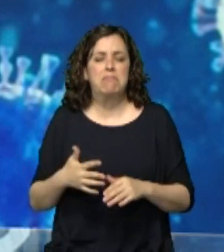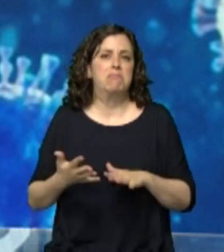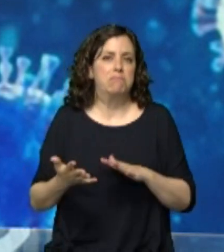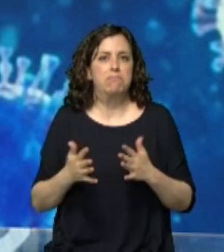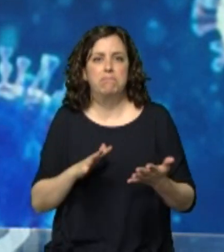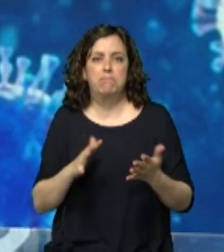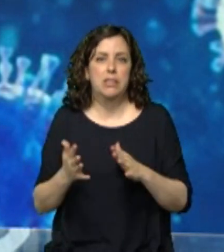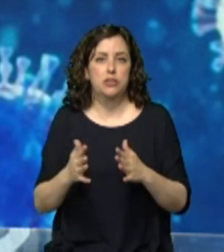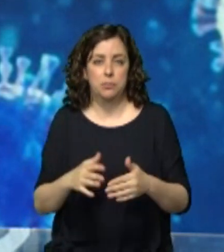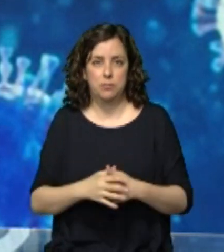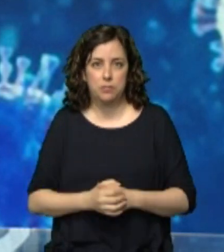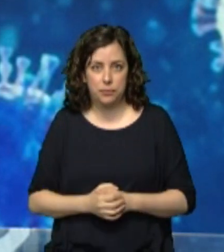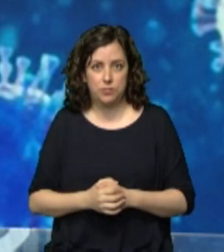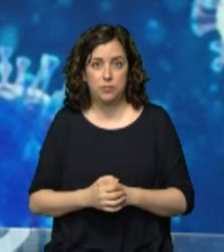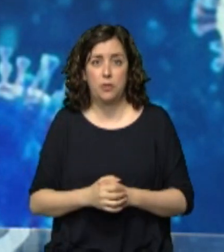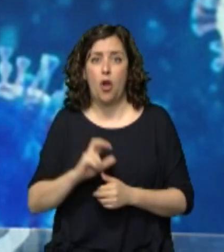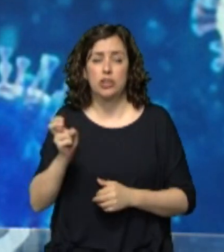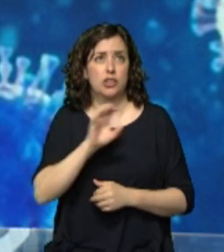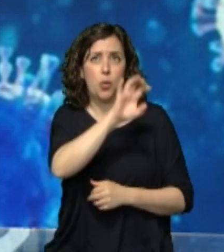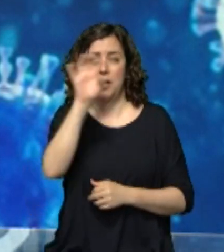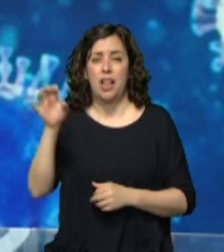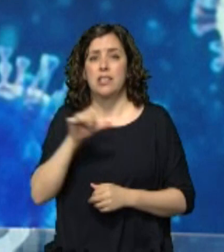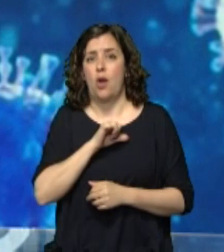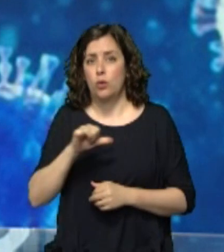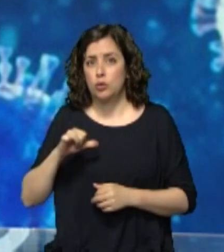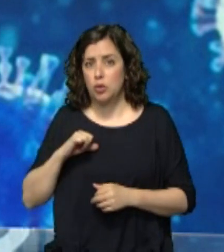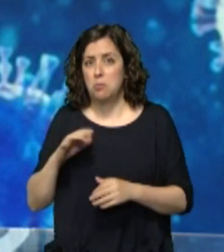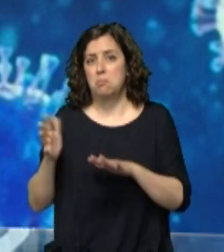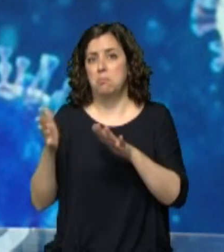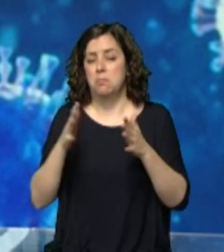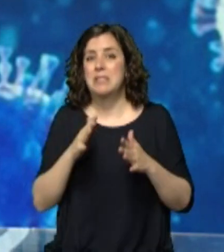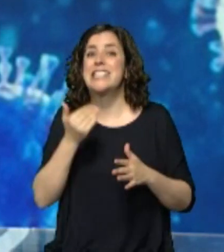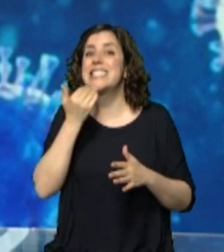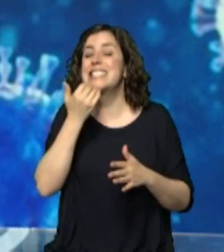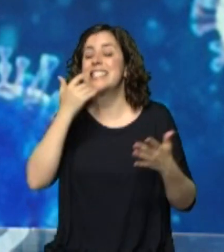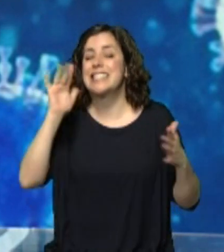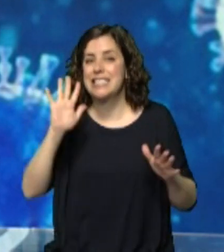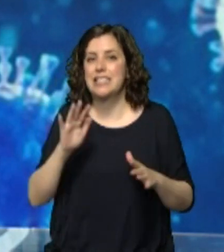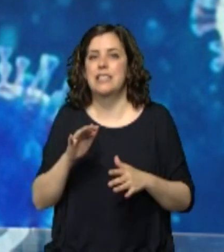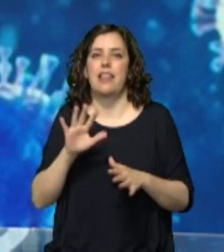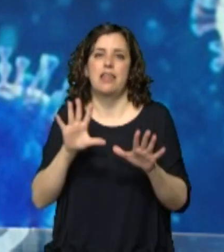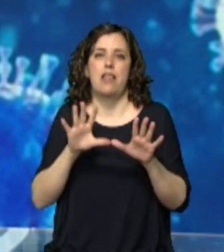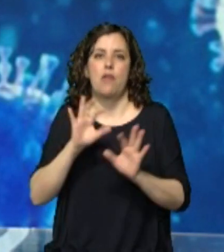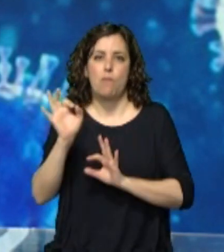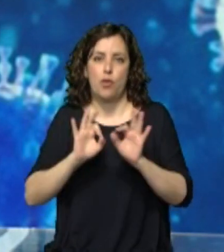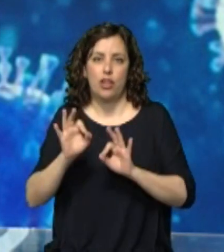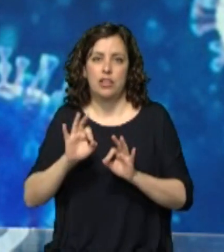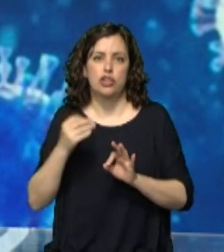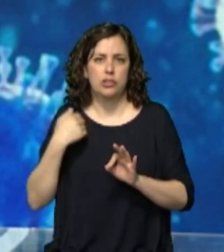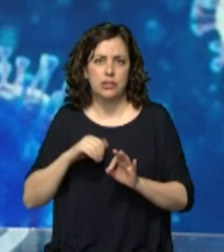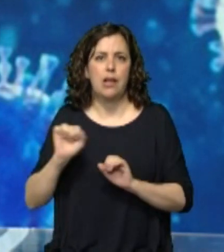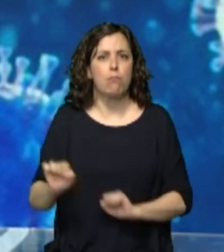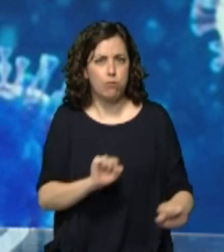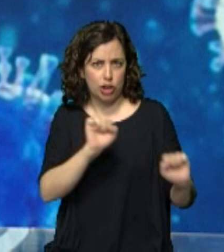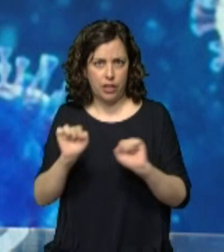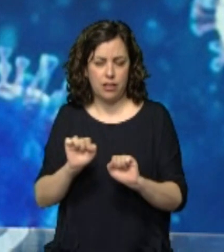son lejanas a las que se hacen en otras comunidades. Suponiendo que sea del 10%, la inmunidad en Navarra habría un